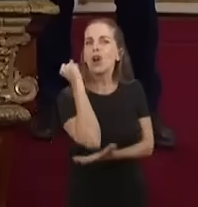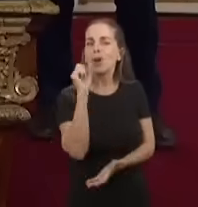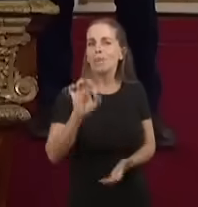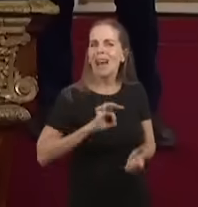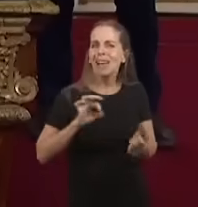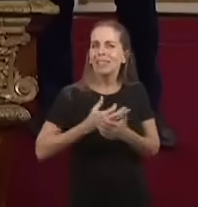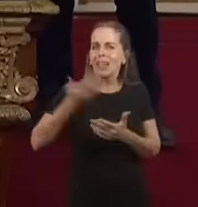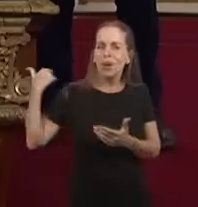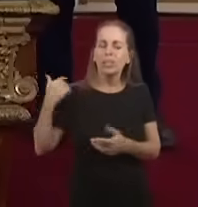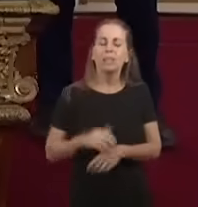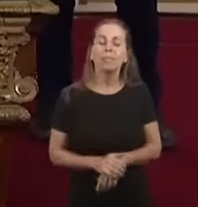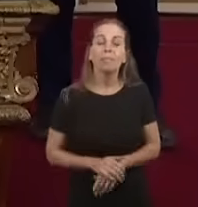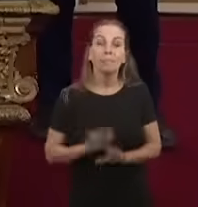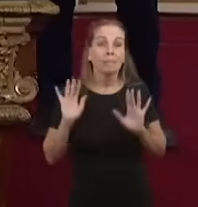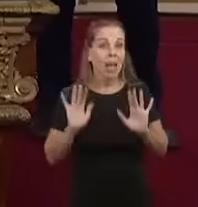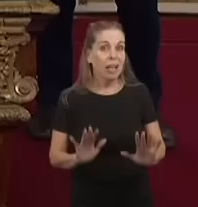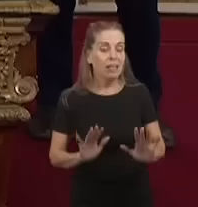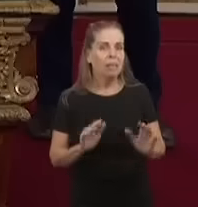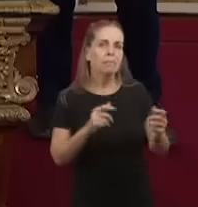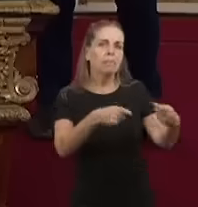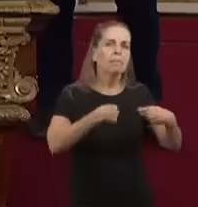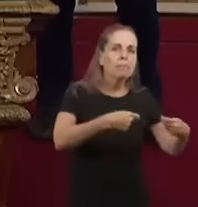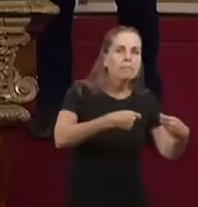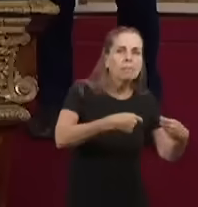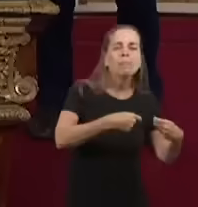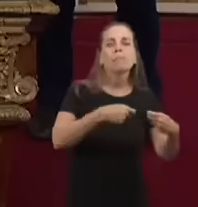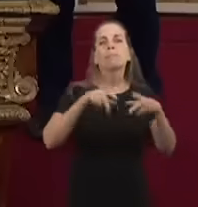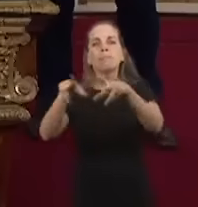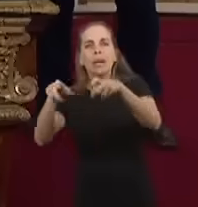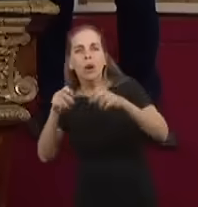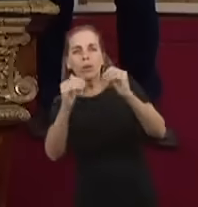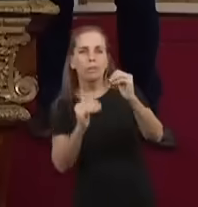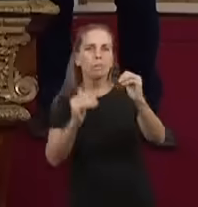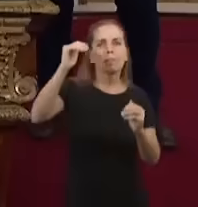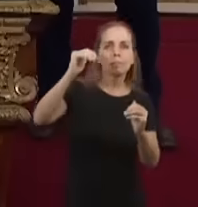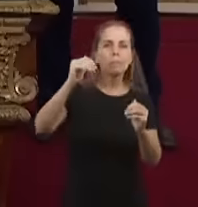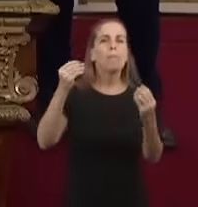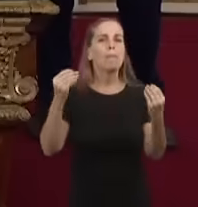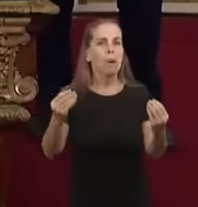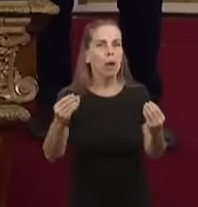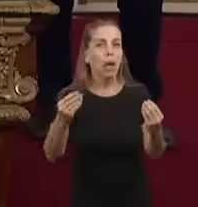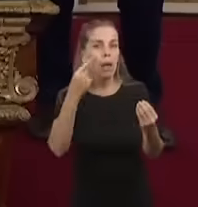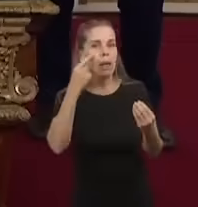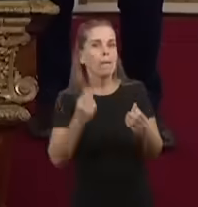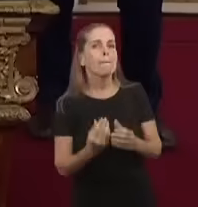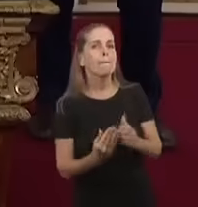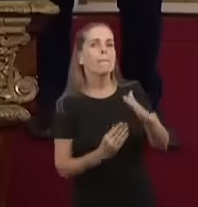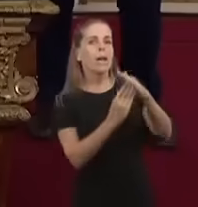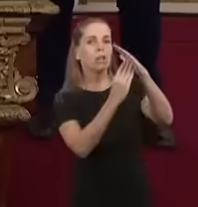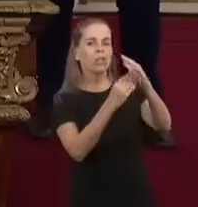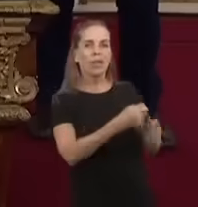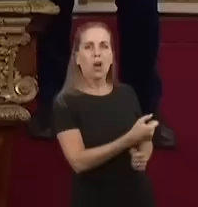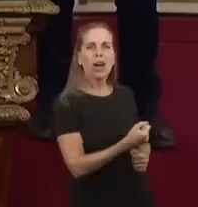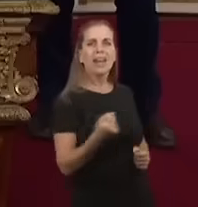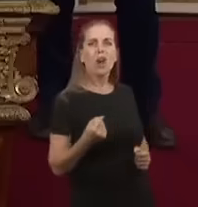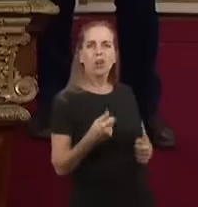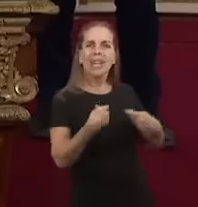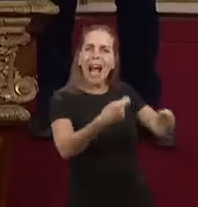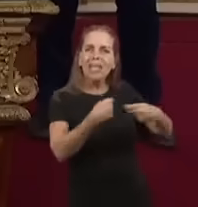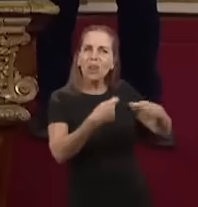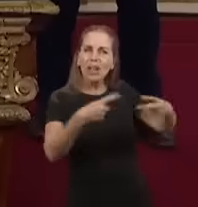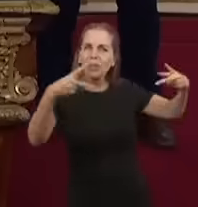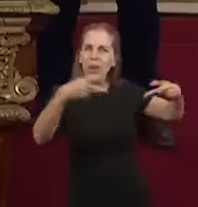décadas haber logrado el superávit de la manera que lo hicimos es decir priorizando el recorte del gasto y no la licuación del mismo es